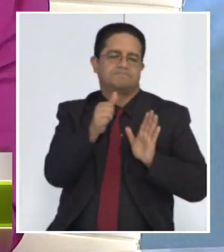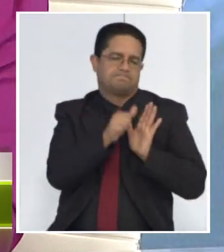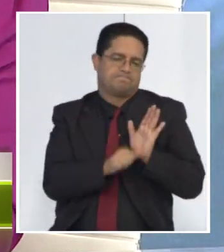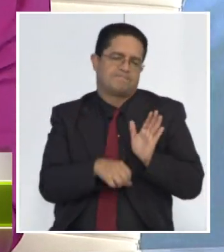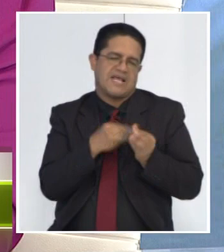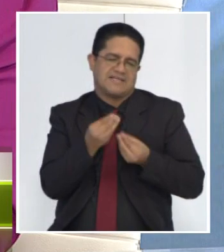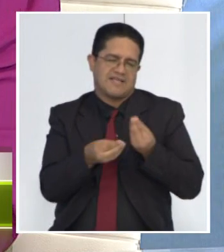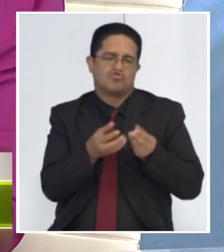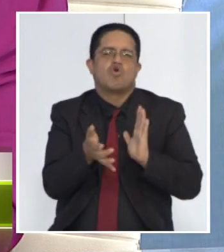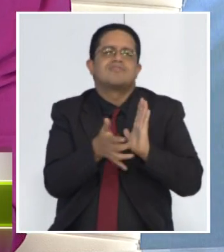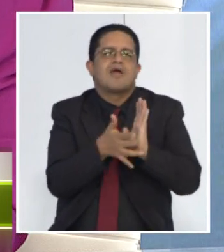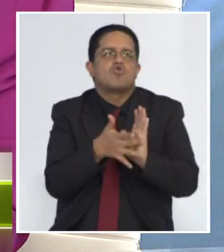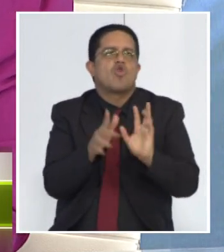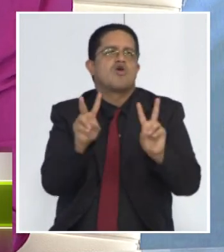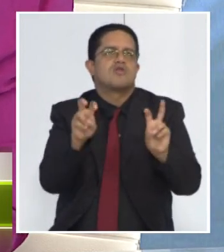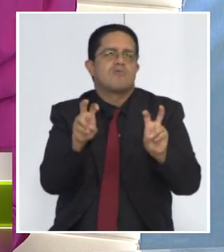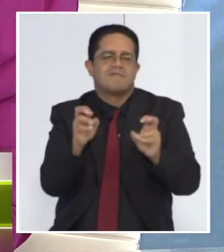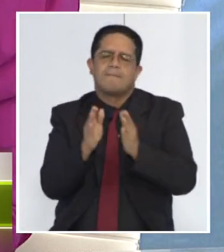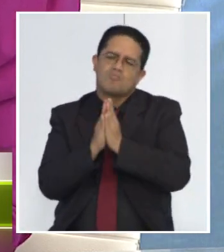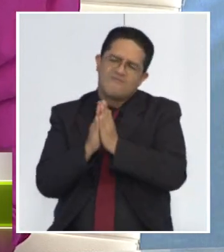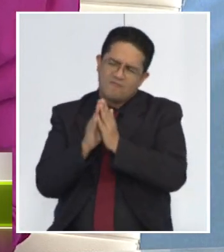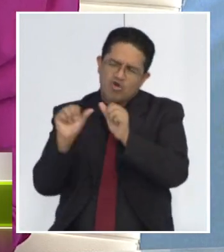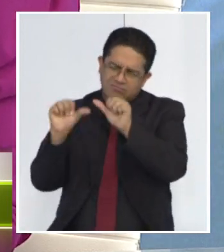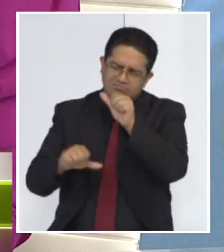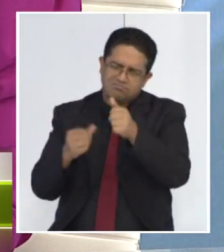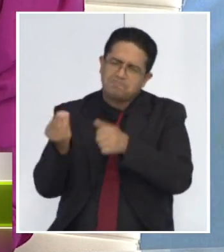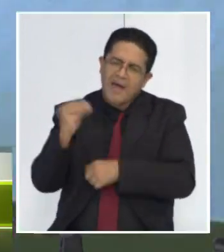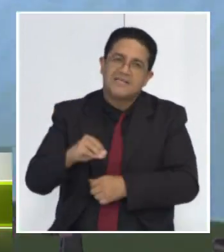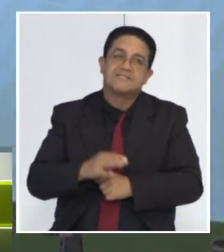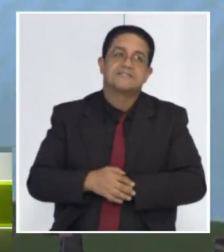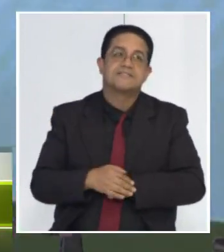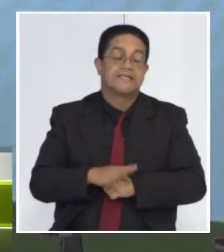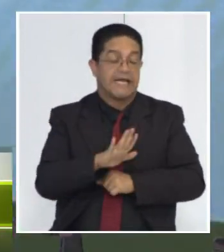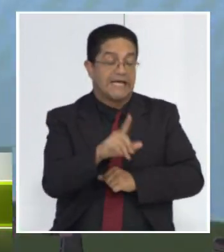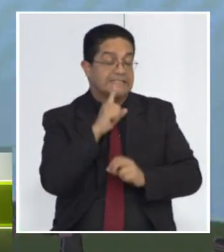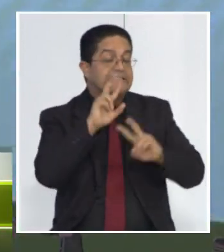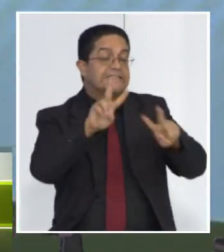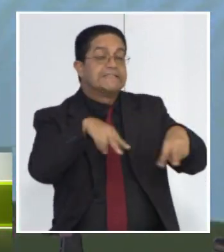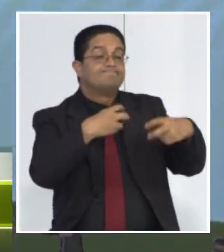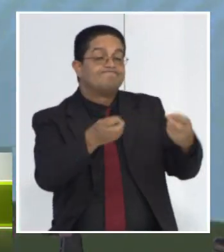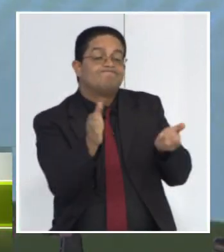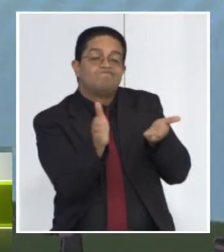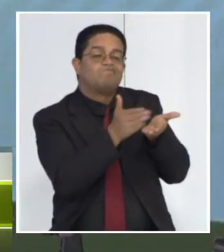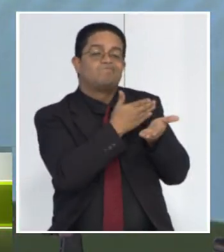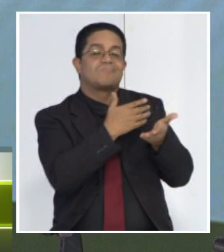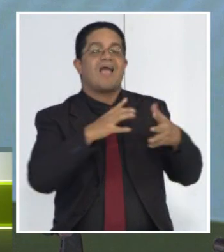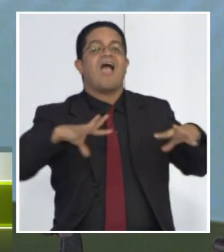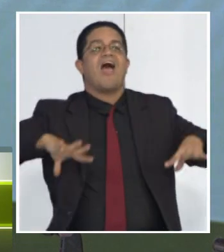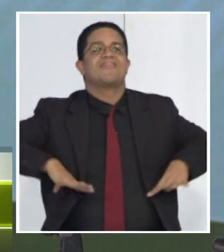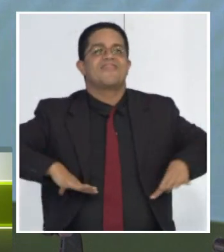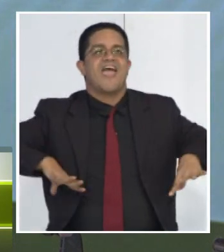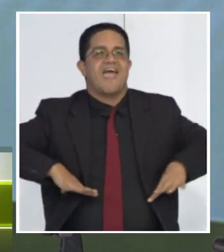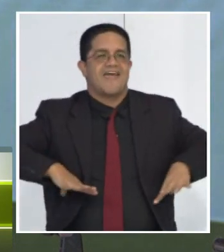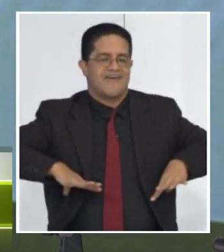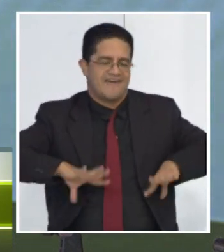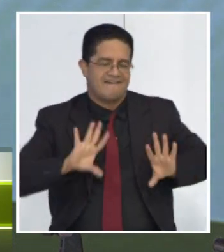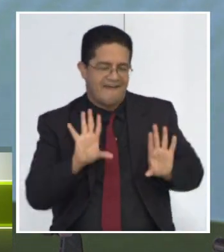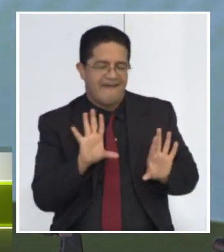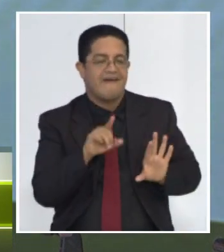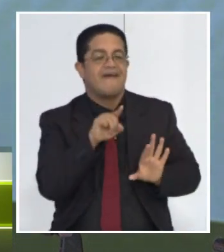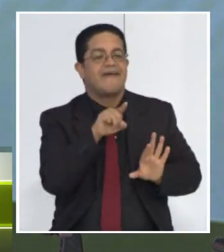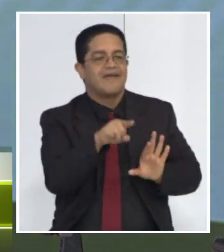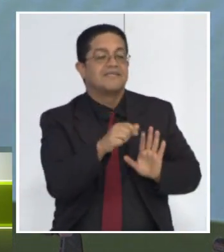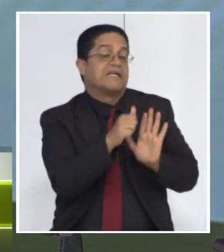tecnología de punta, sí, nos gustaría que nos hable más de ello. Bueno, el reemplazo total de cadera ha sido, como te dije, una